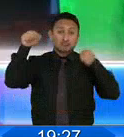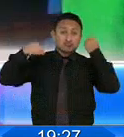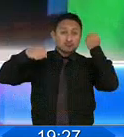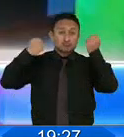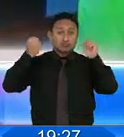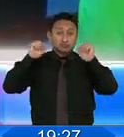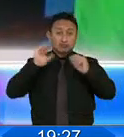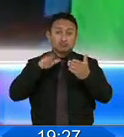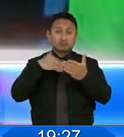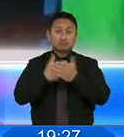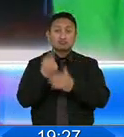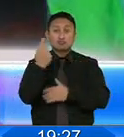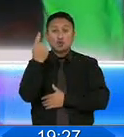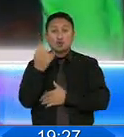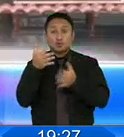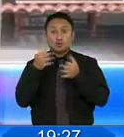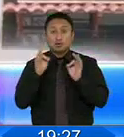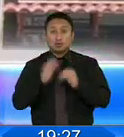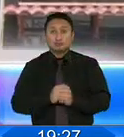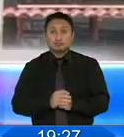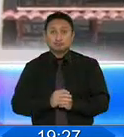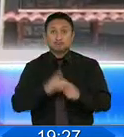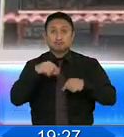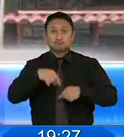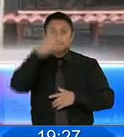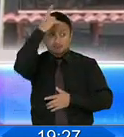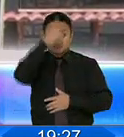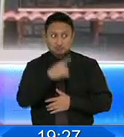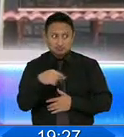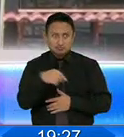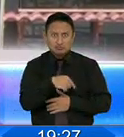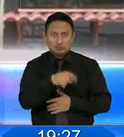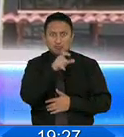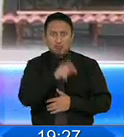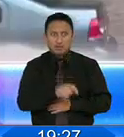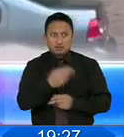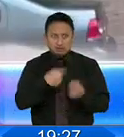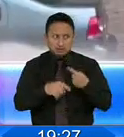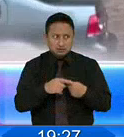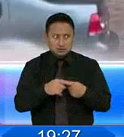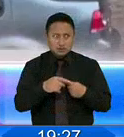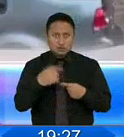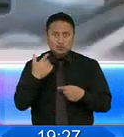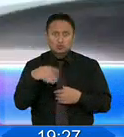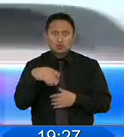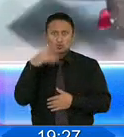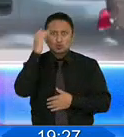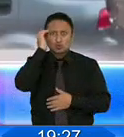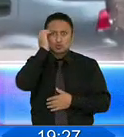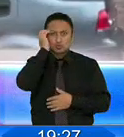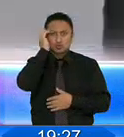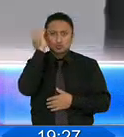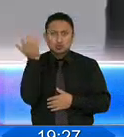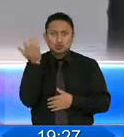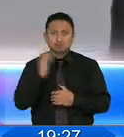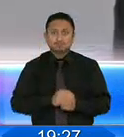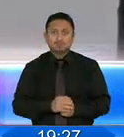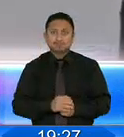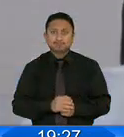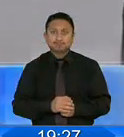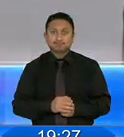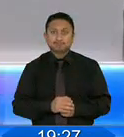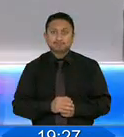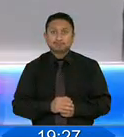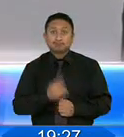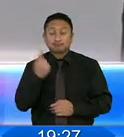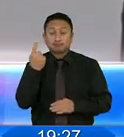11 de febrero. Decisión que cae como balde de agua fría para quienes se dedican a esas actividades económicas. Hemos perdido en primer